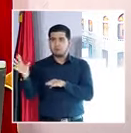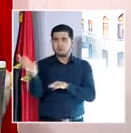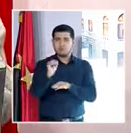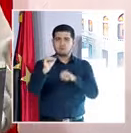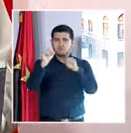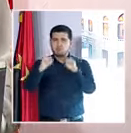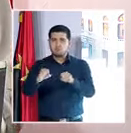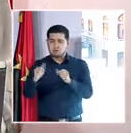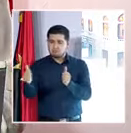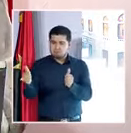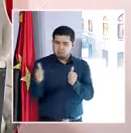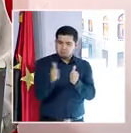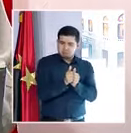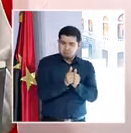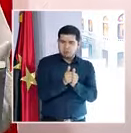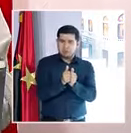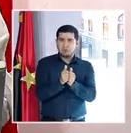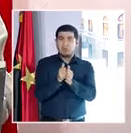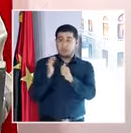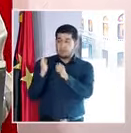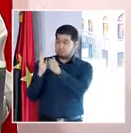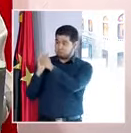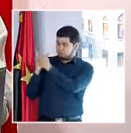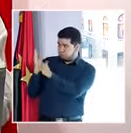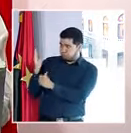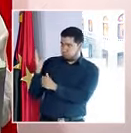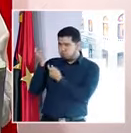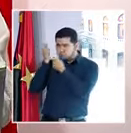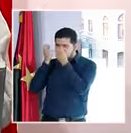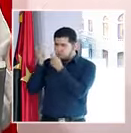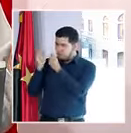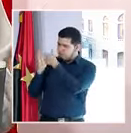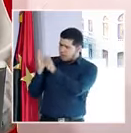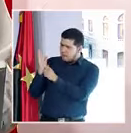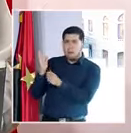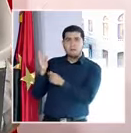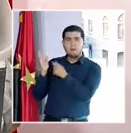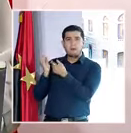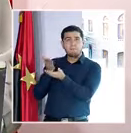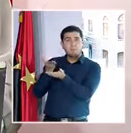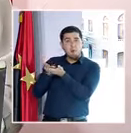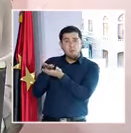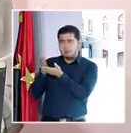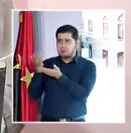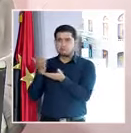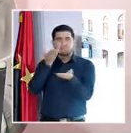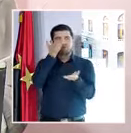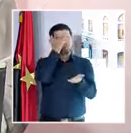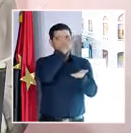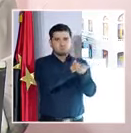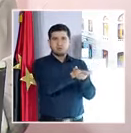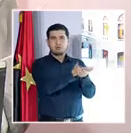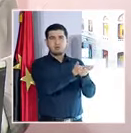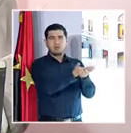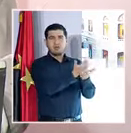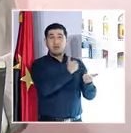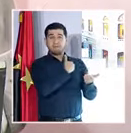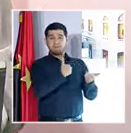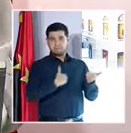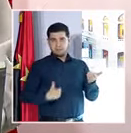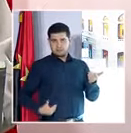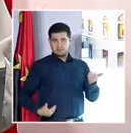a presentarles la agenda estratégica que consideramos nosotros debe ser